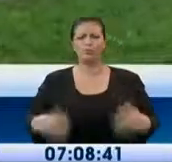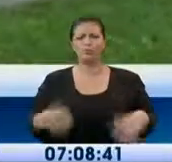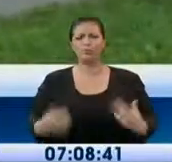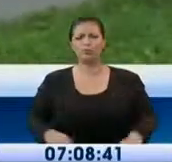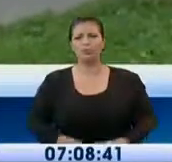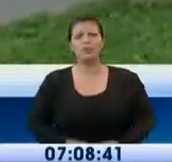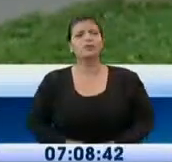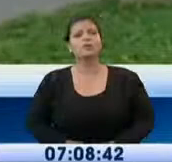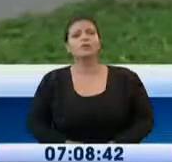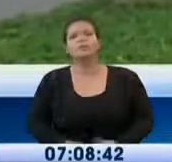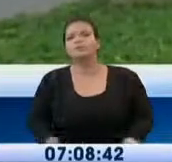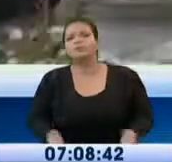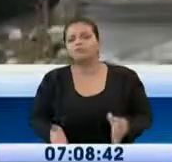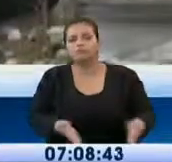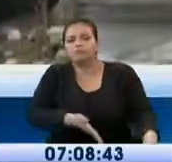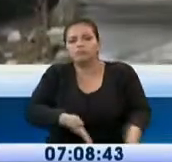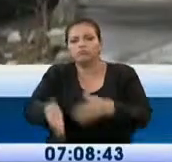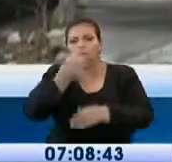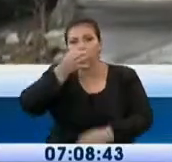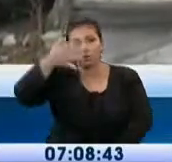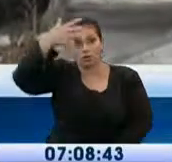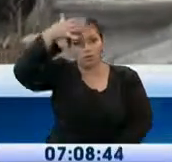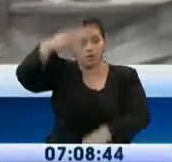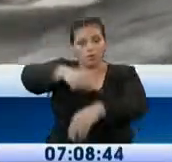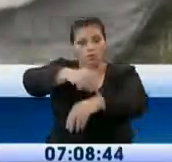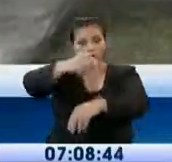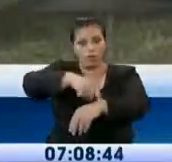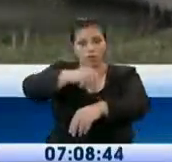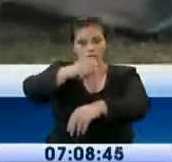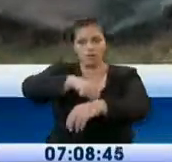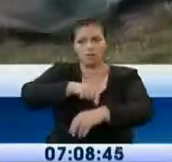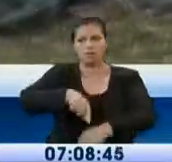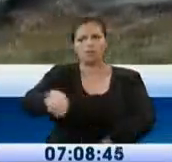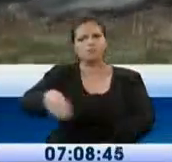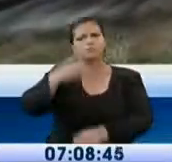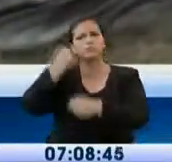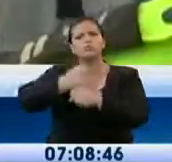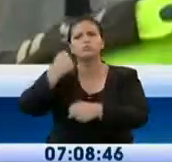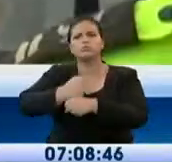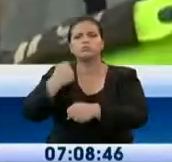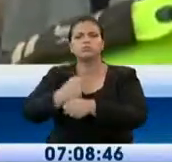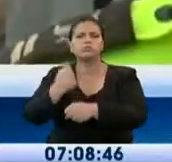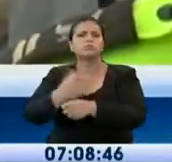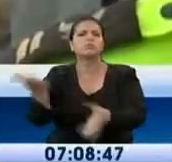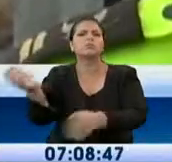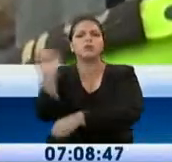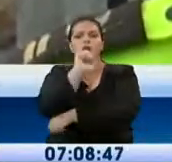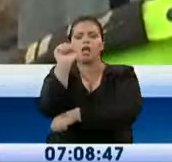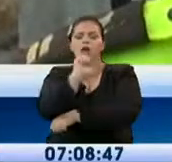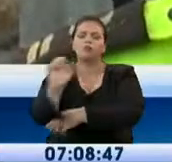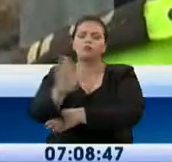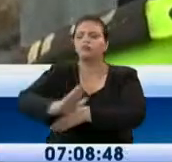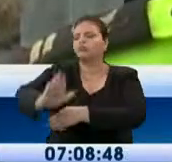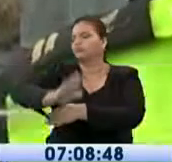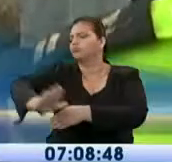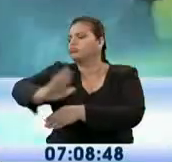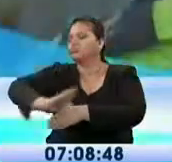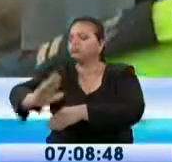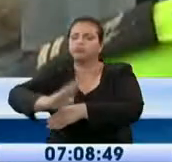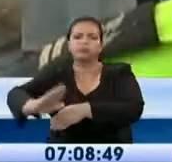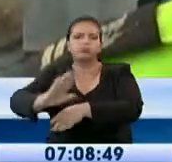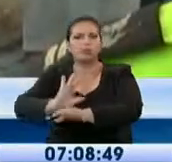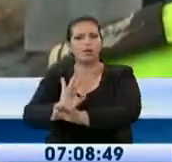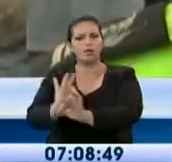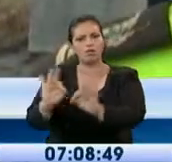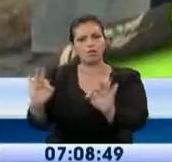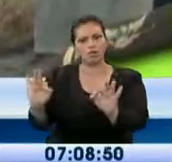vía Santo Domingo Quevedo, en donde el fallecido tenía una lavadora de vehículos. Esto pertenece al sindicato de choferes.